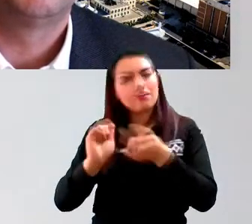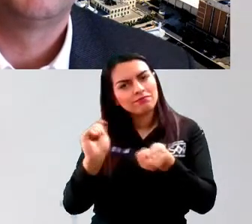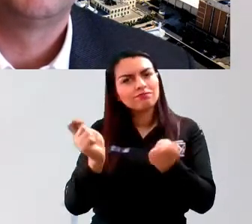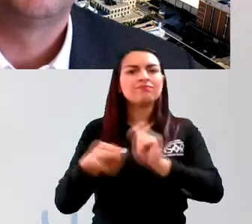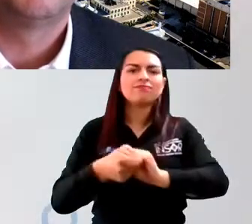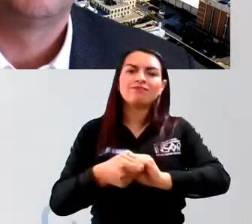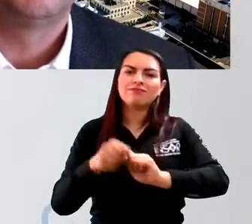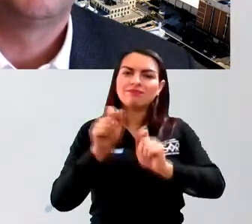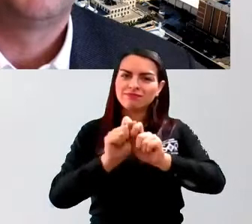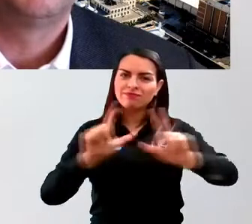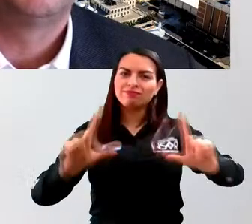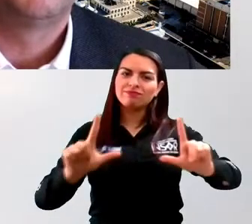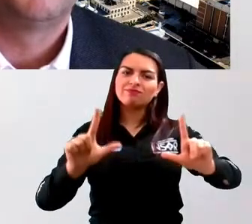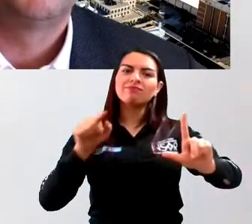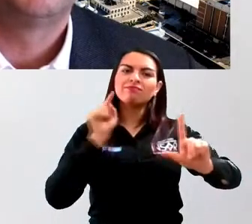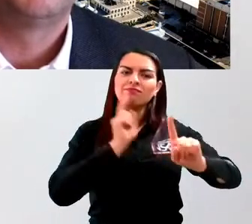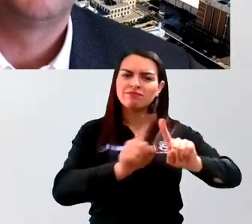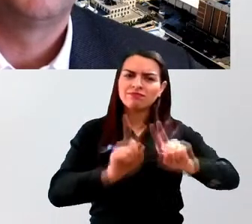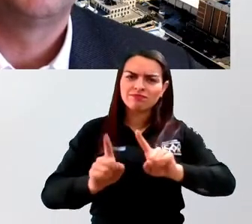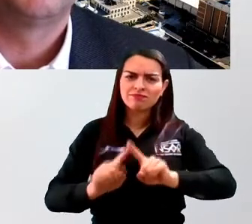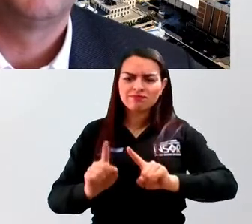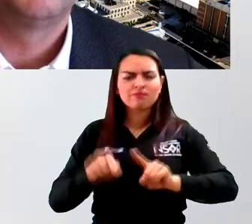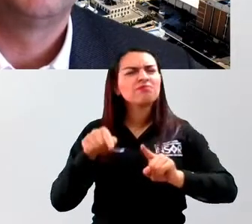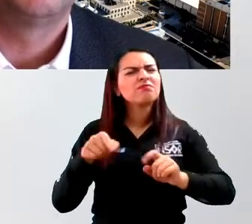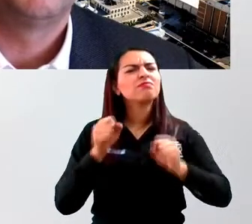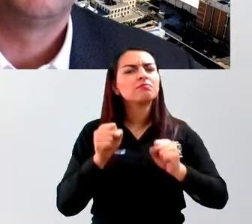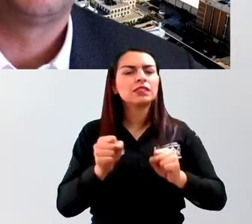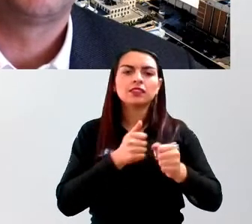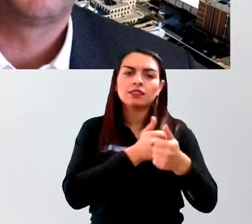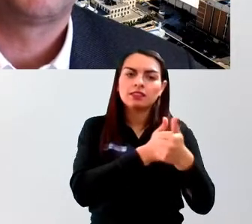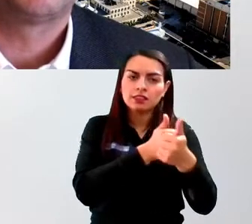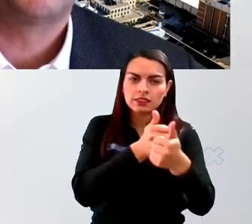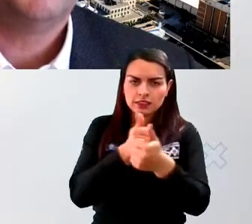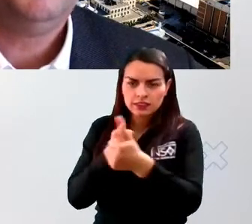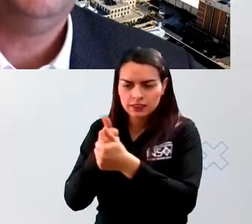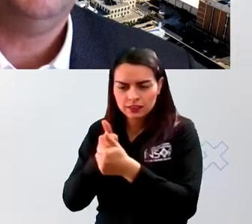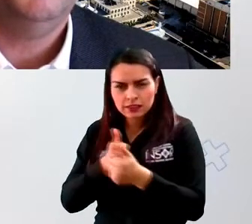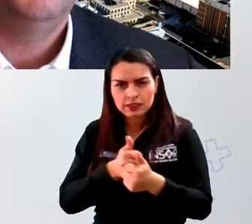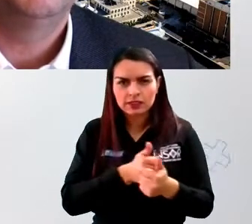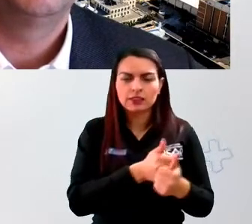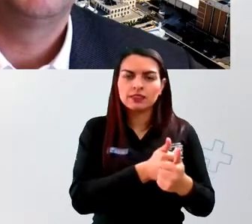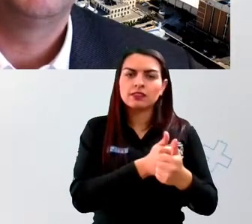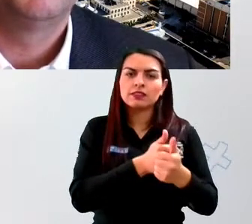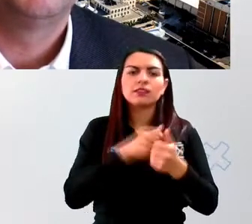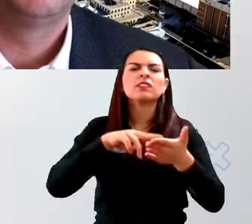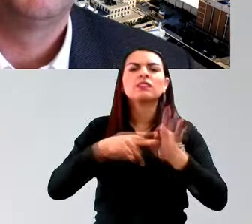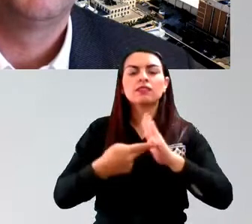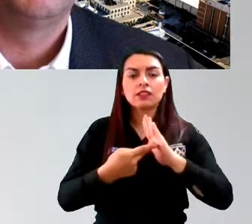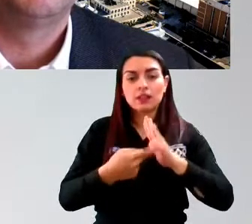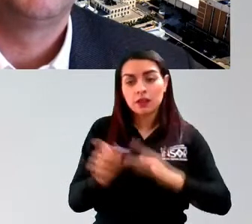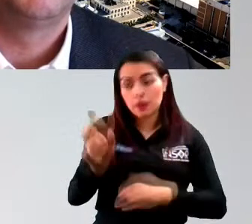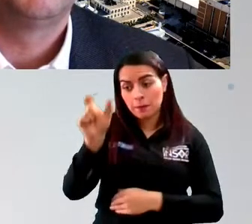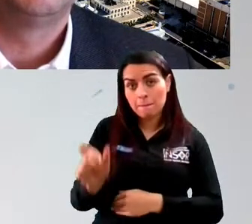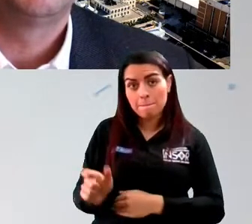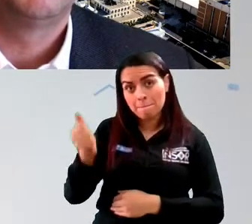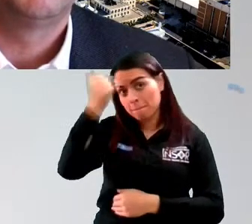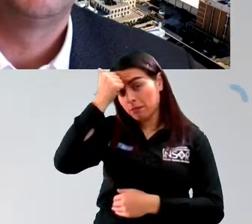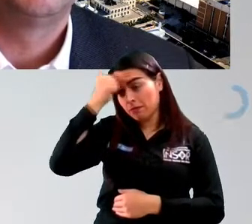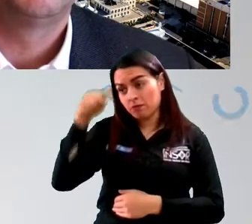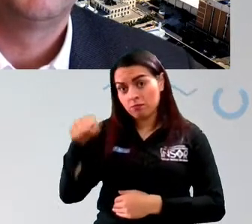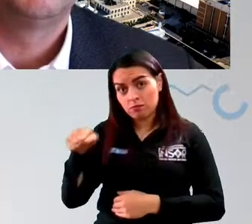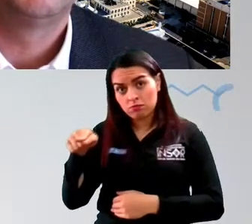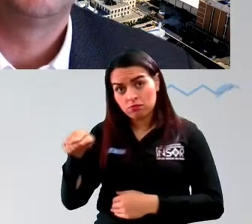manejar mucho lo que llamamos acompañamiento. Lograr que el profesor sienta que hay alguien que en